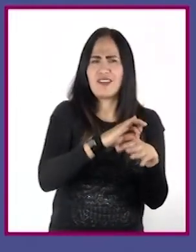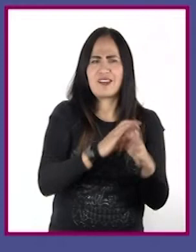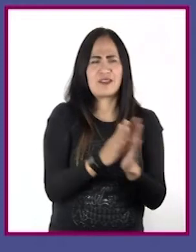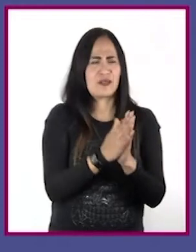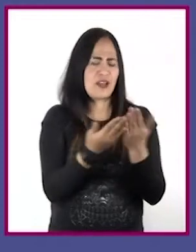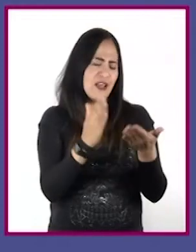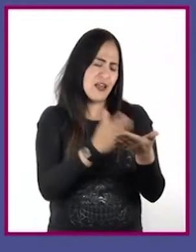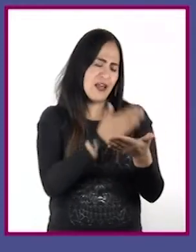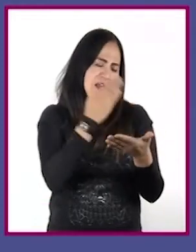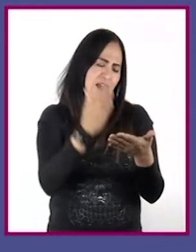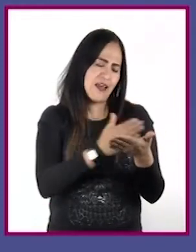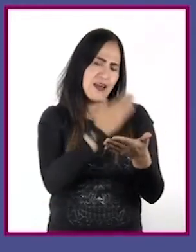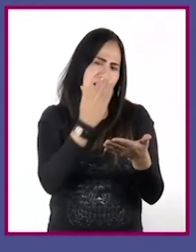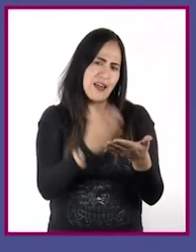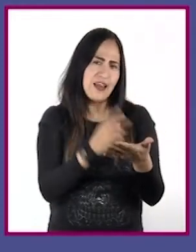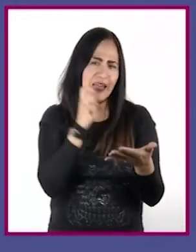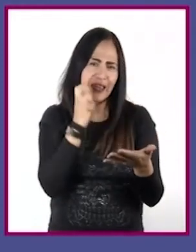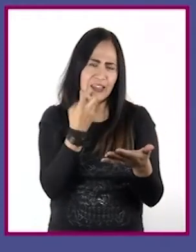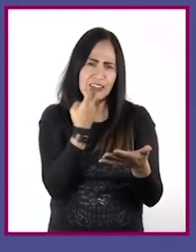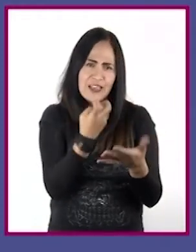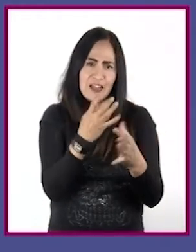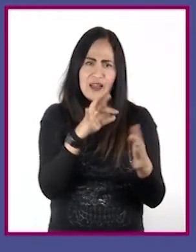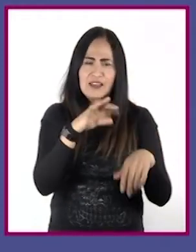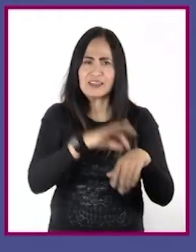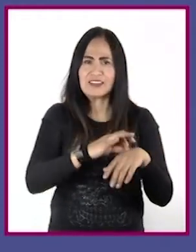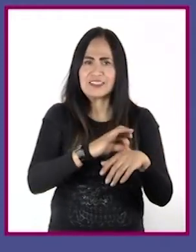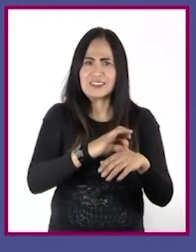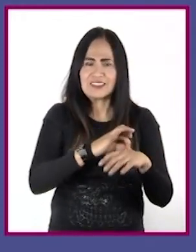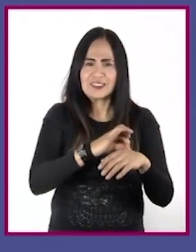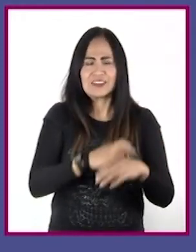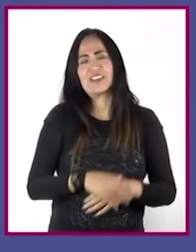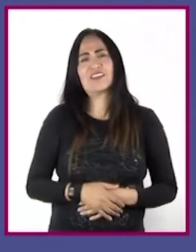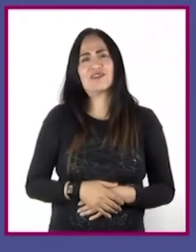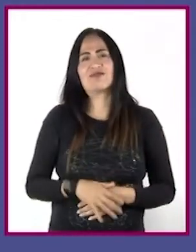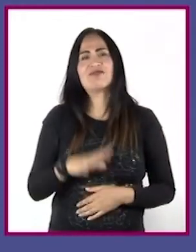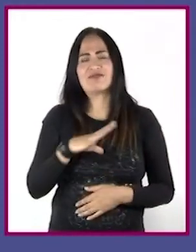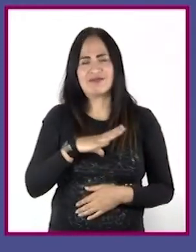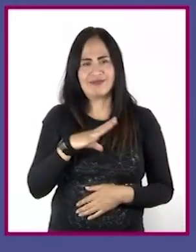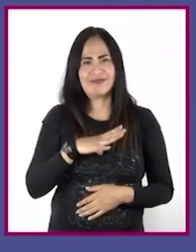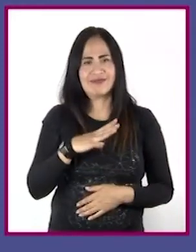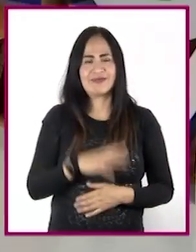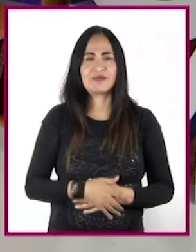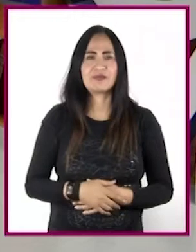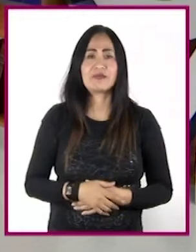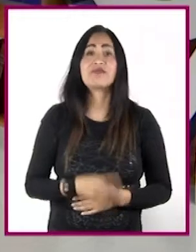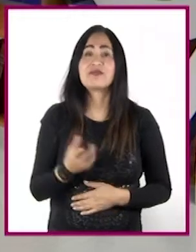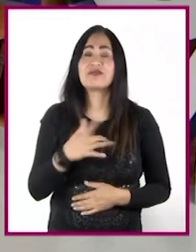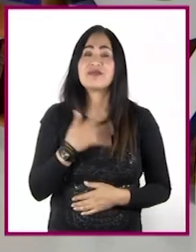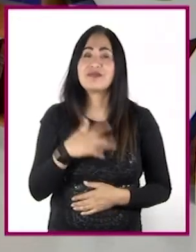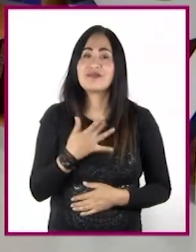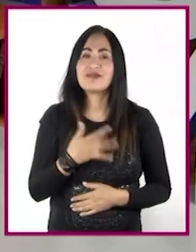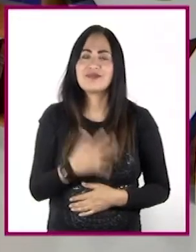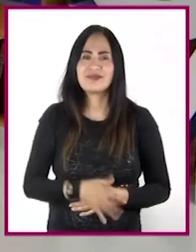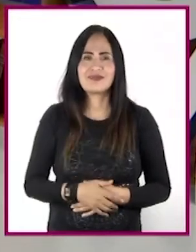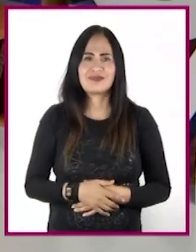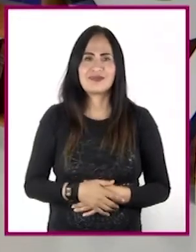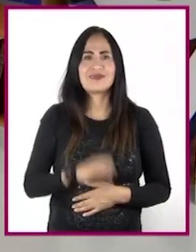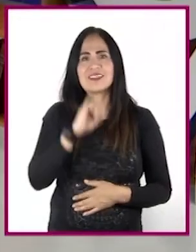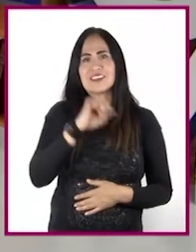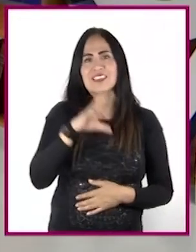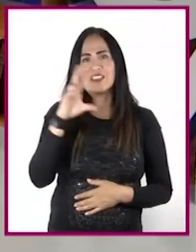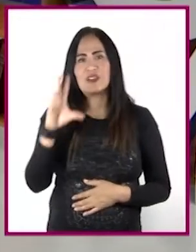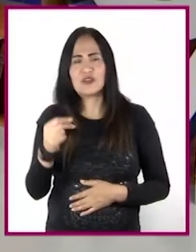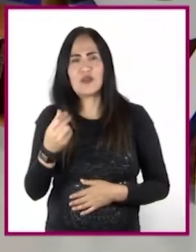sensación diferente, está ahí, en medio del mundo y en medio de todos. ¿Qué te parece? ¿Hay o no de